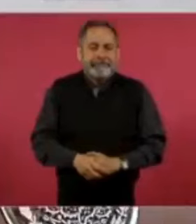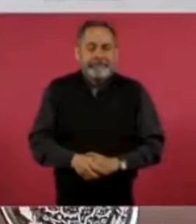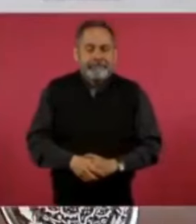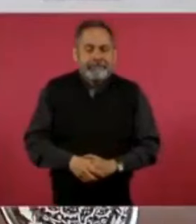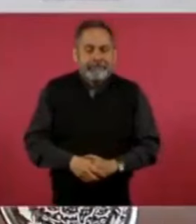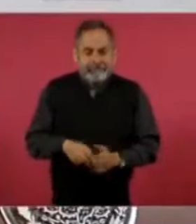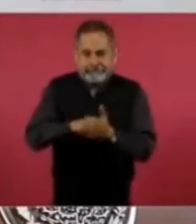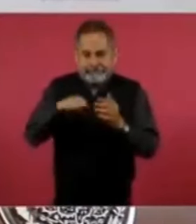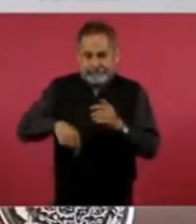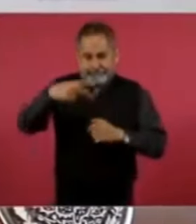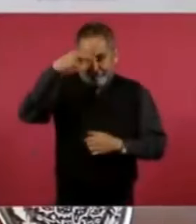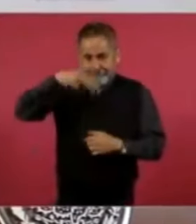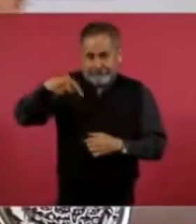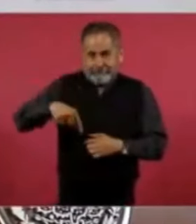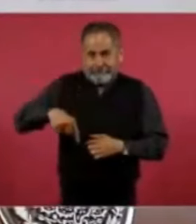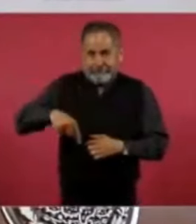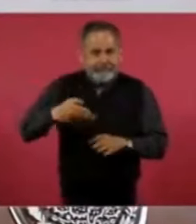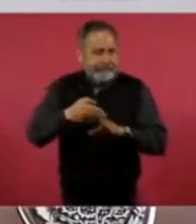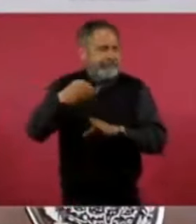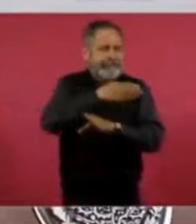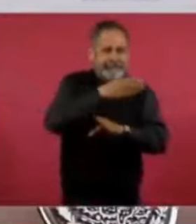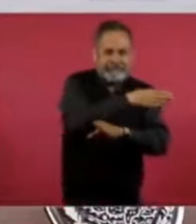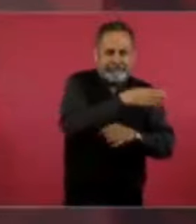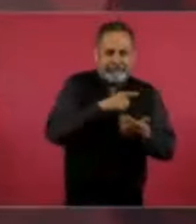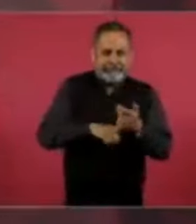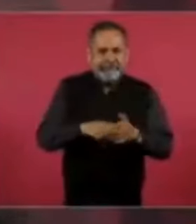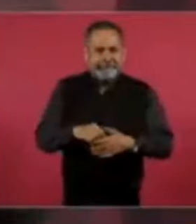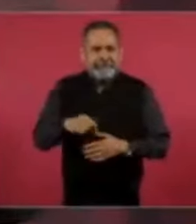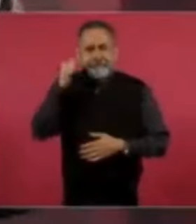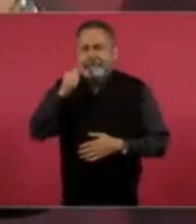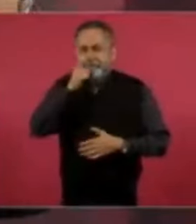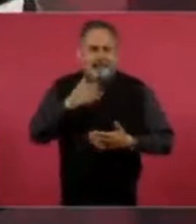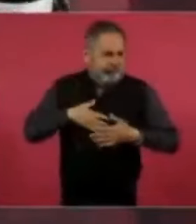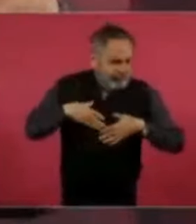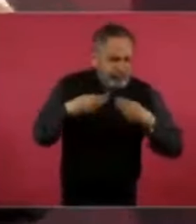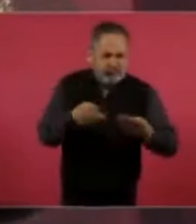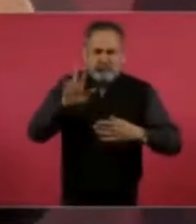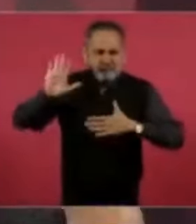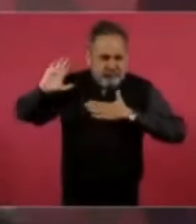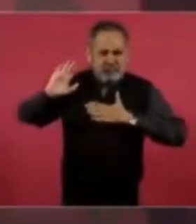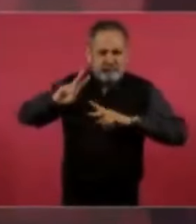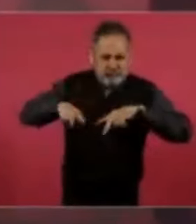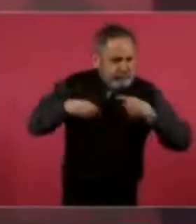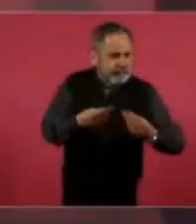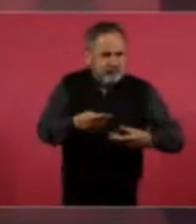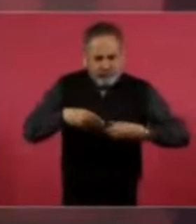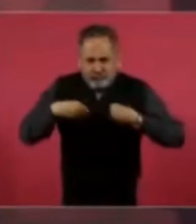aquí en México antes se acostumbraba a que se ofrecía y se ofrecía y se